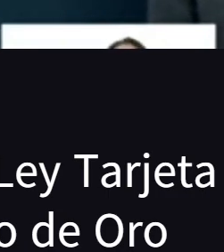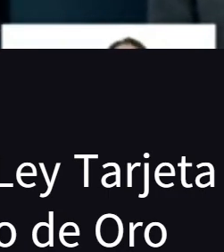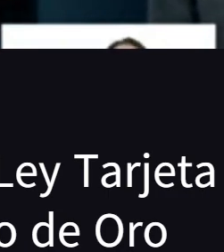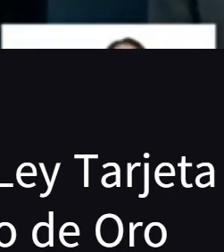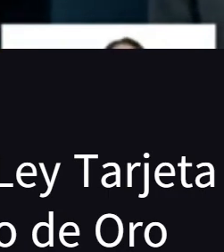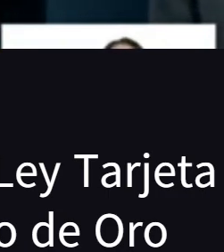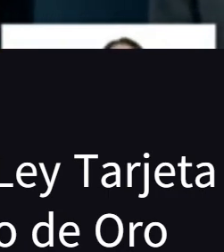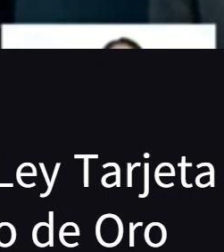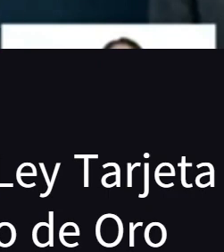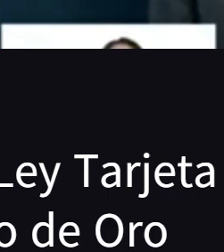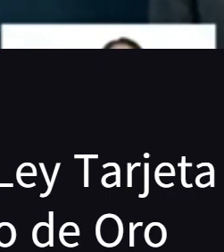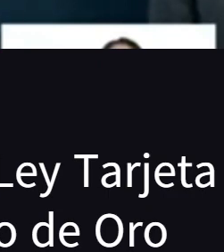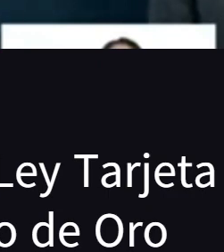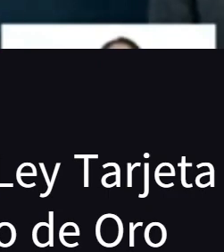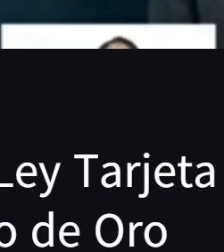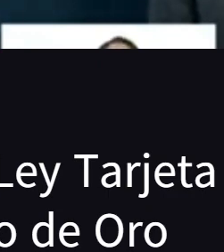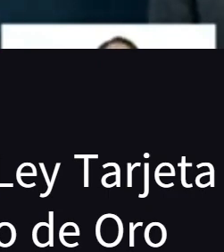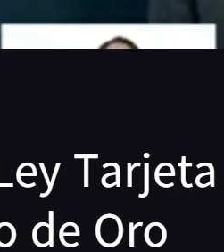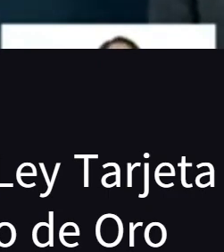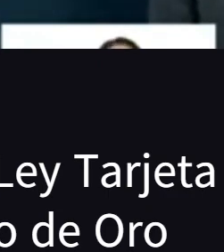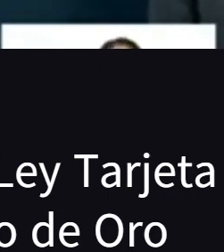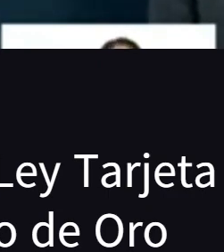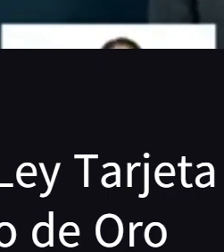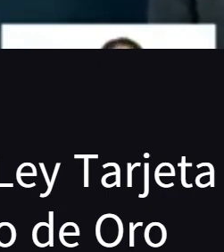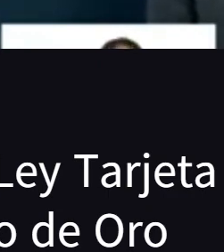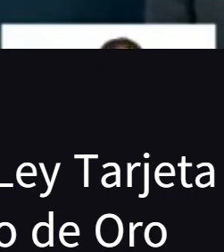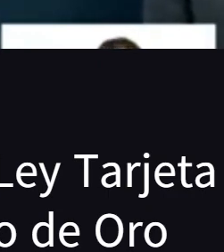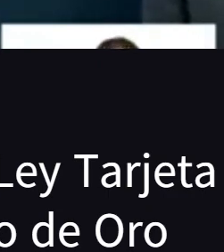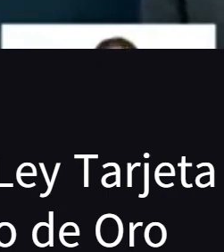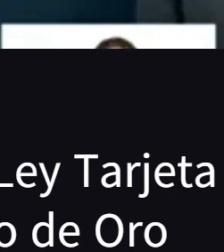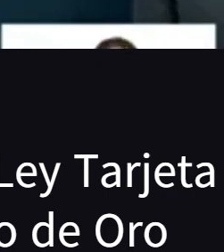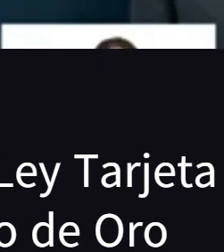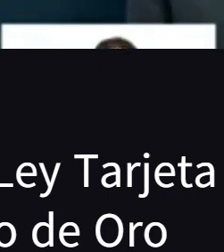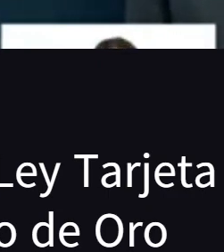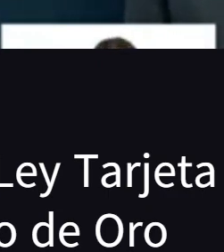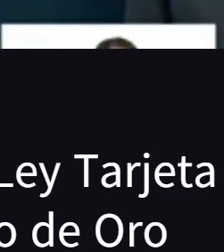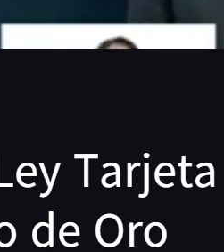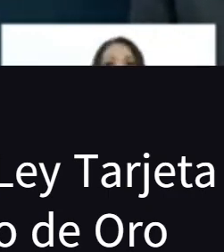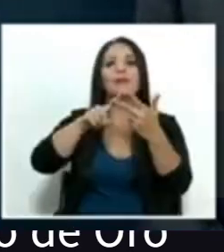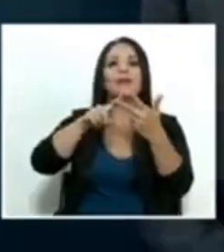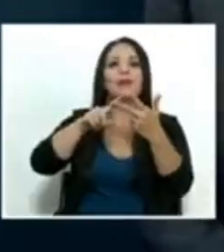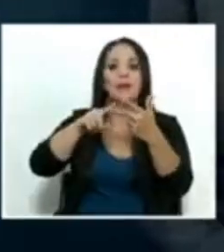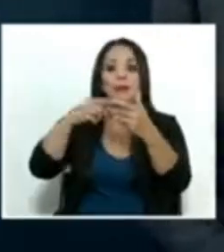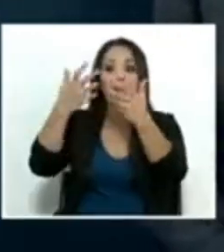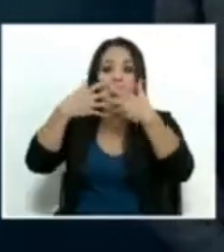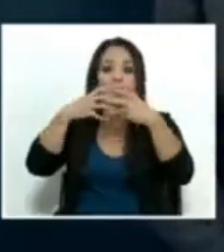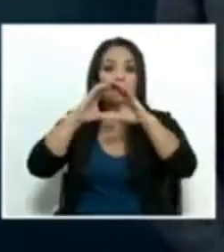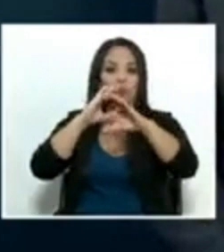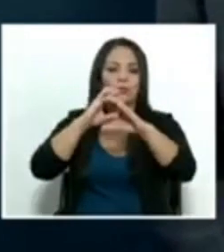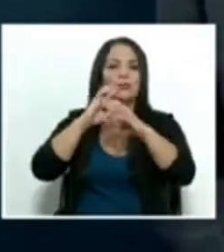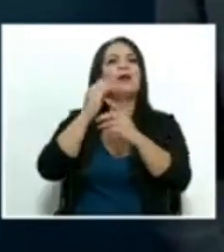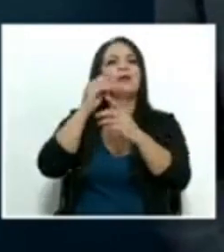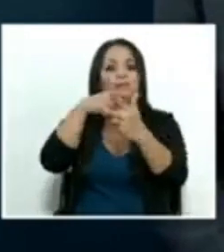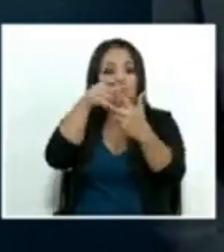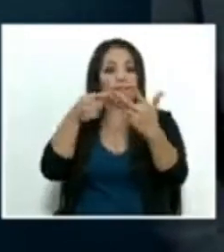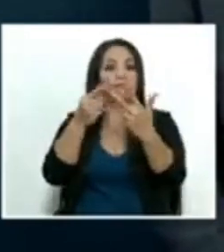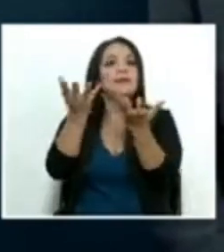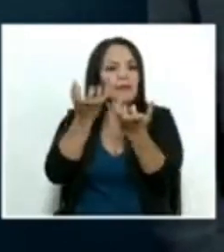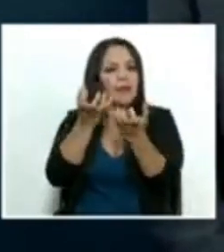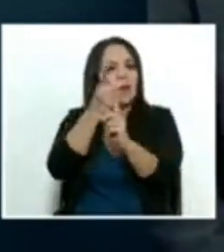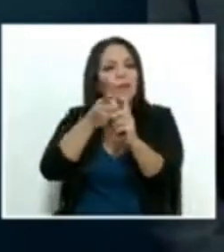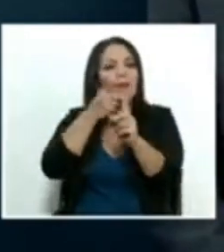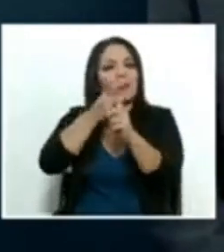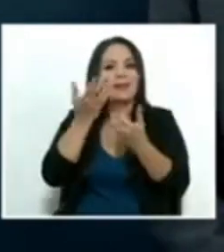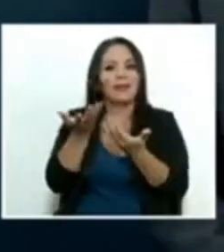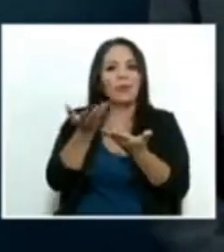de la Autoridad Reguladora de los Servicios Públicos y de los mismos autobuseros? Es digitalizar totalmente